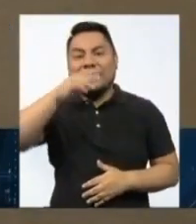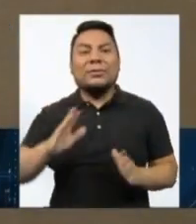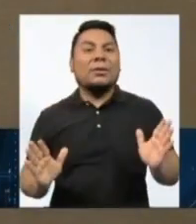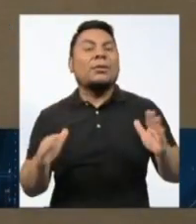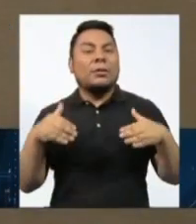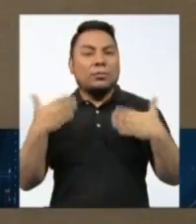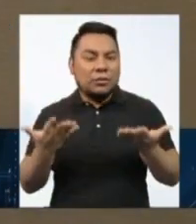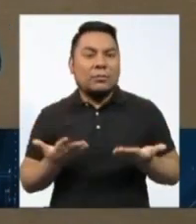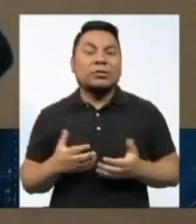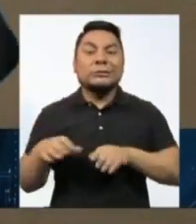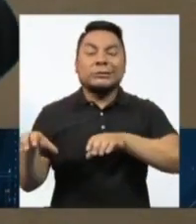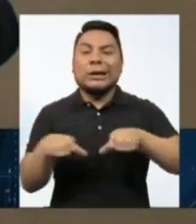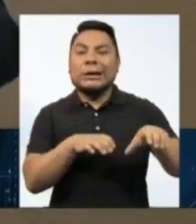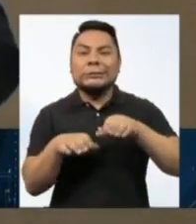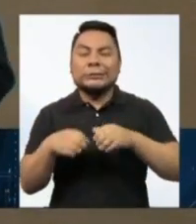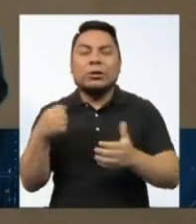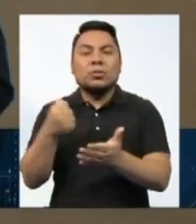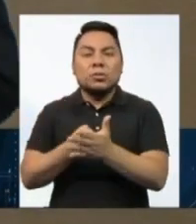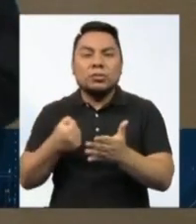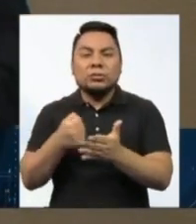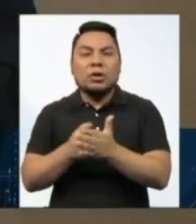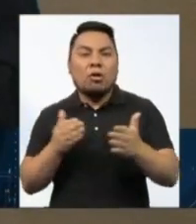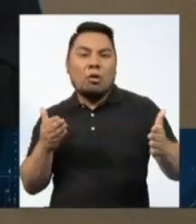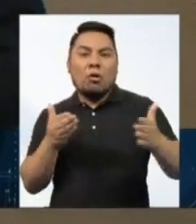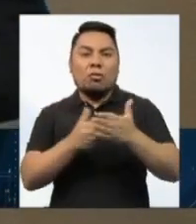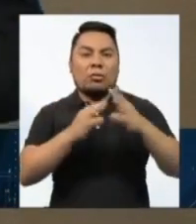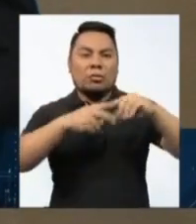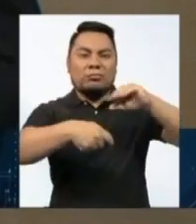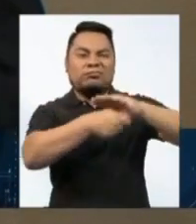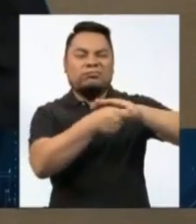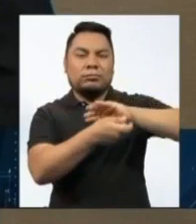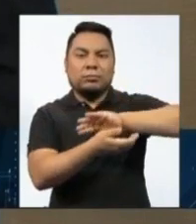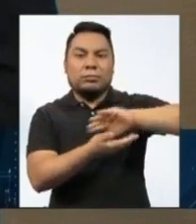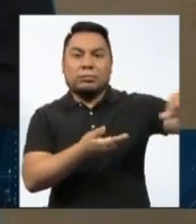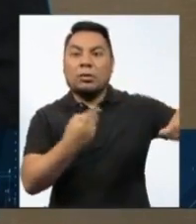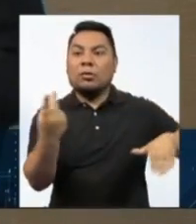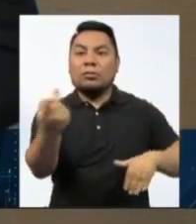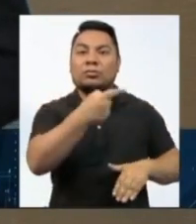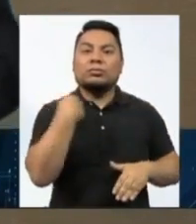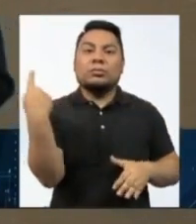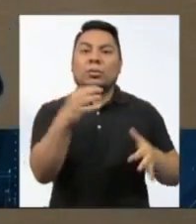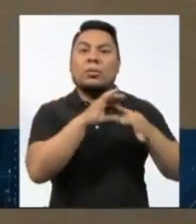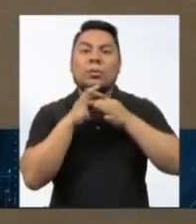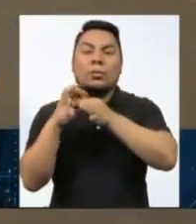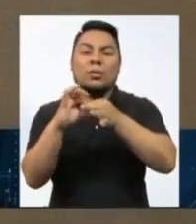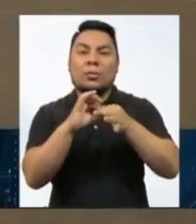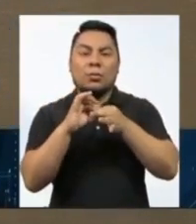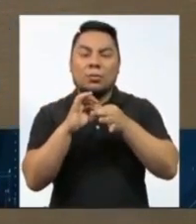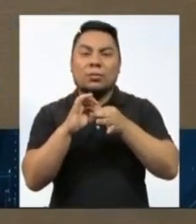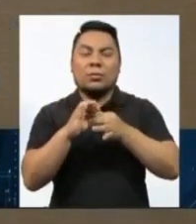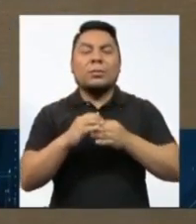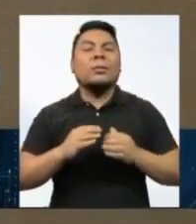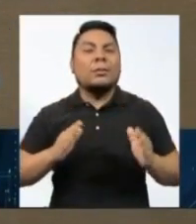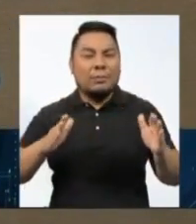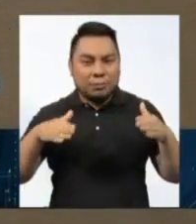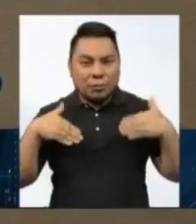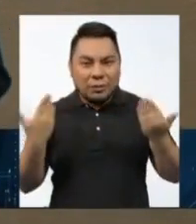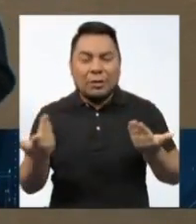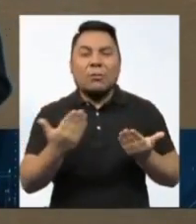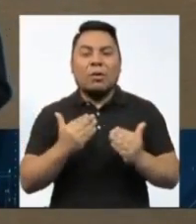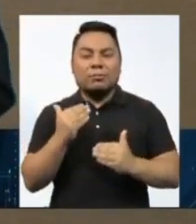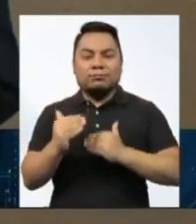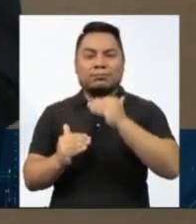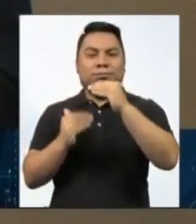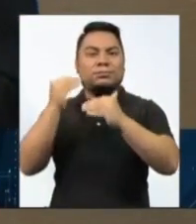consolidemos la lucha contra la corrupción, donde juntos sentemos las bases para un